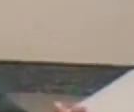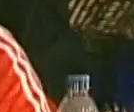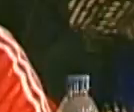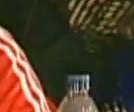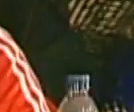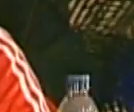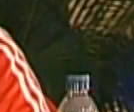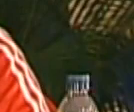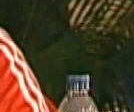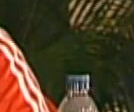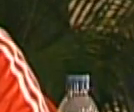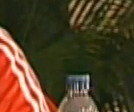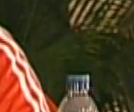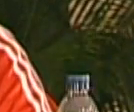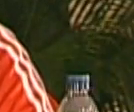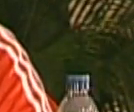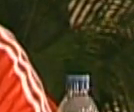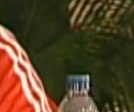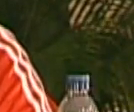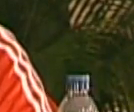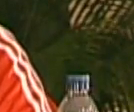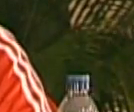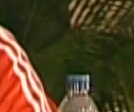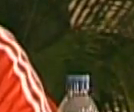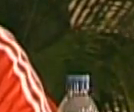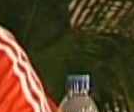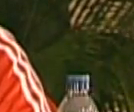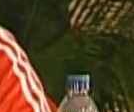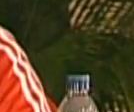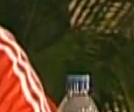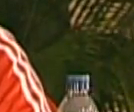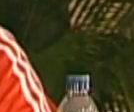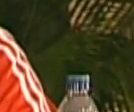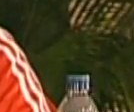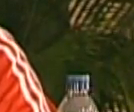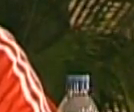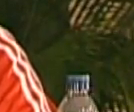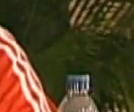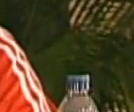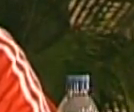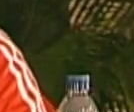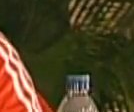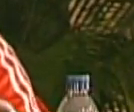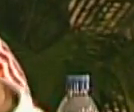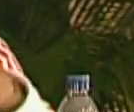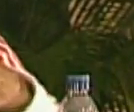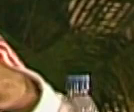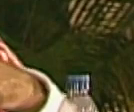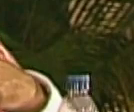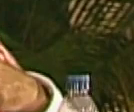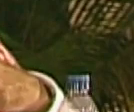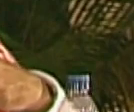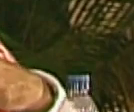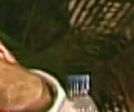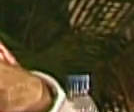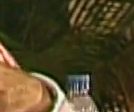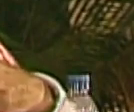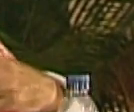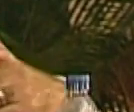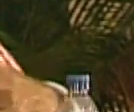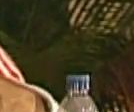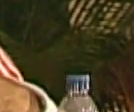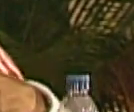Venezuela. Yo le entregué al doctor Ezcarra 30.000 propuestas. Desde un papelito, porque todo